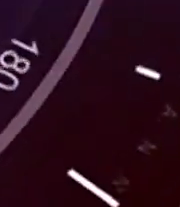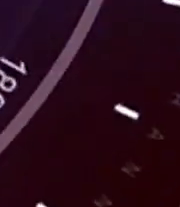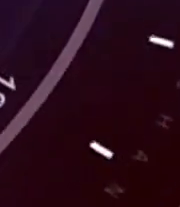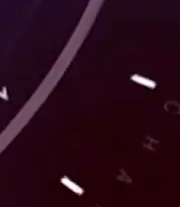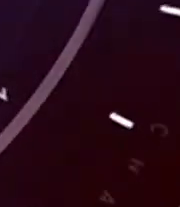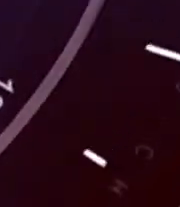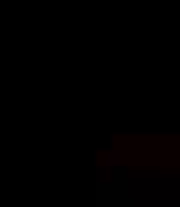por qué